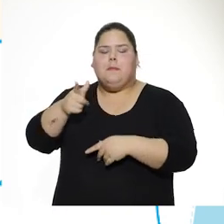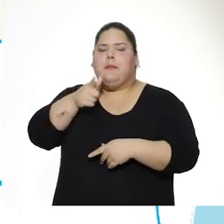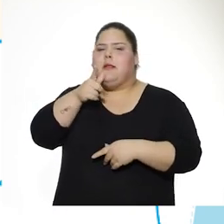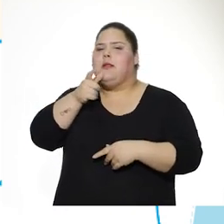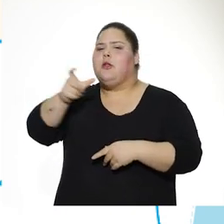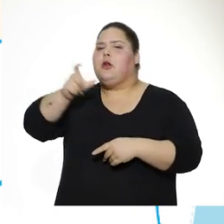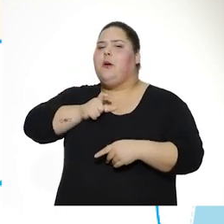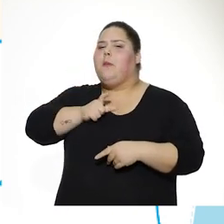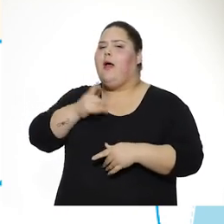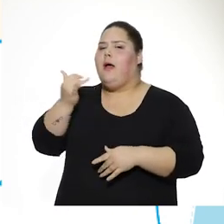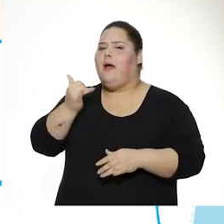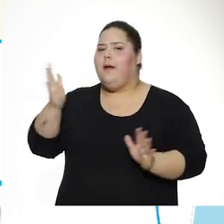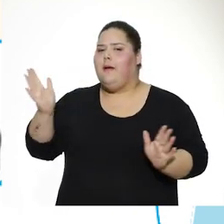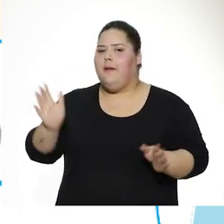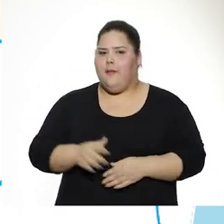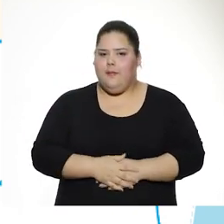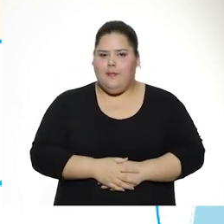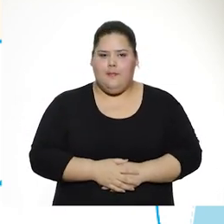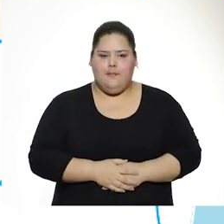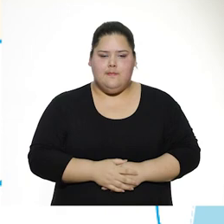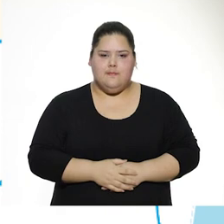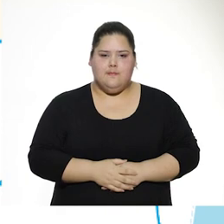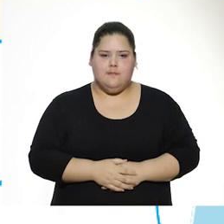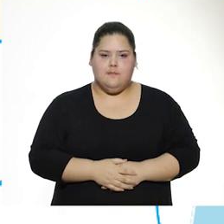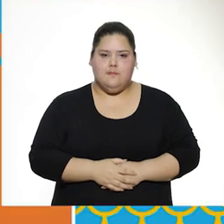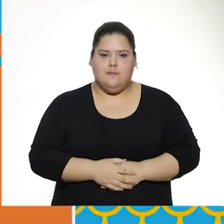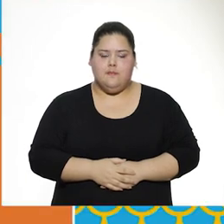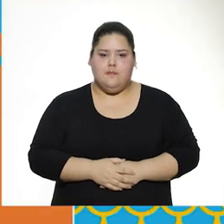que me contestaron la pregunta.